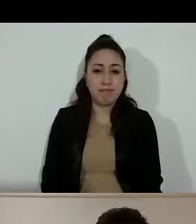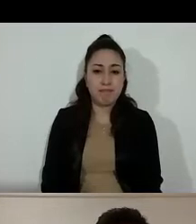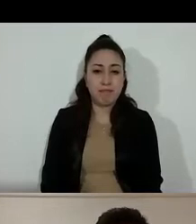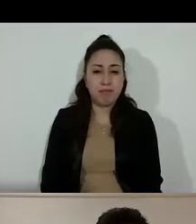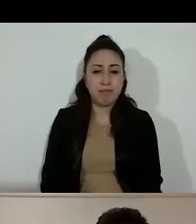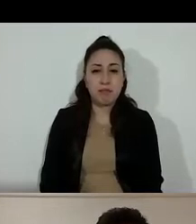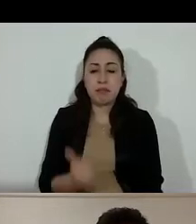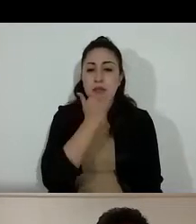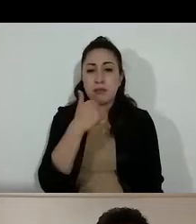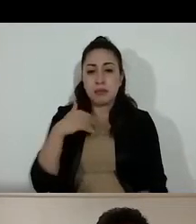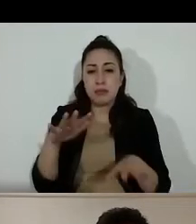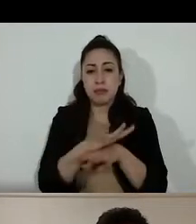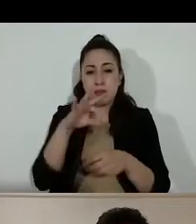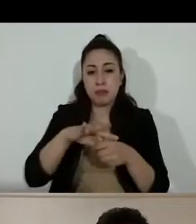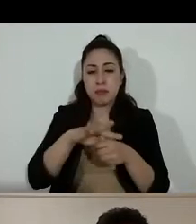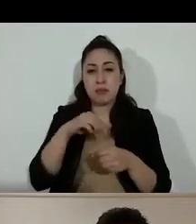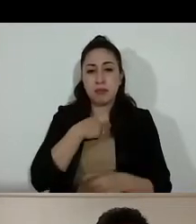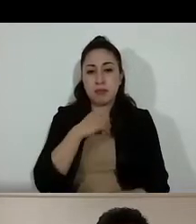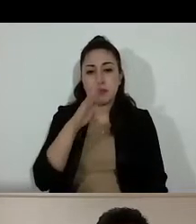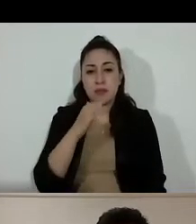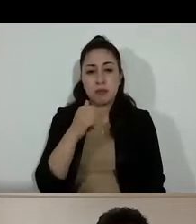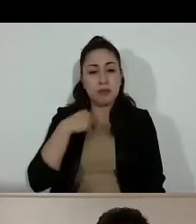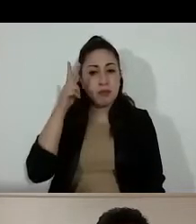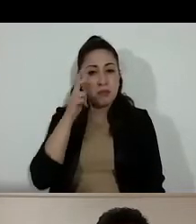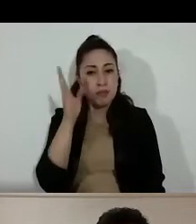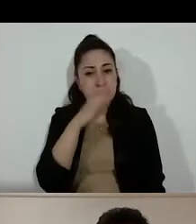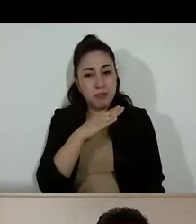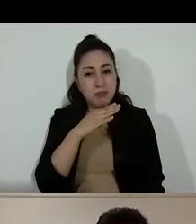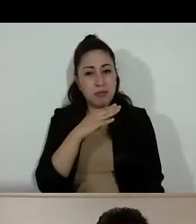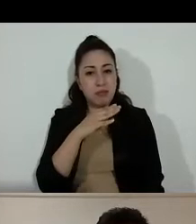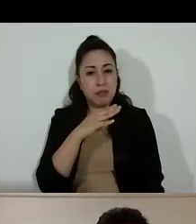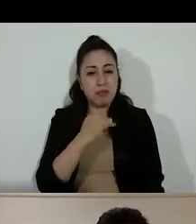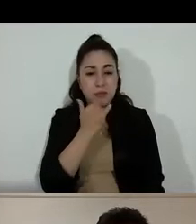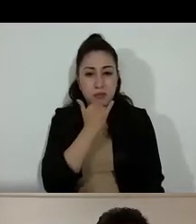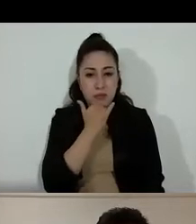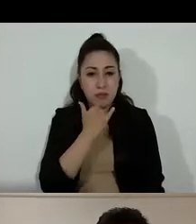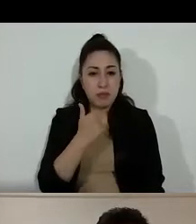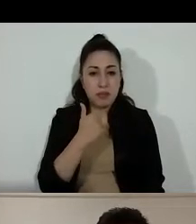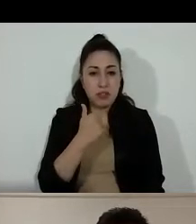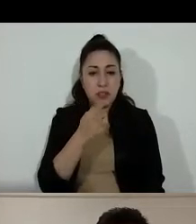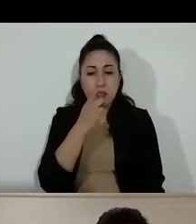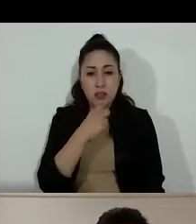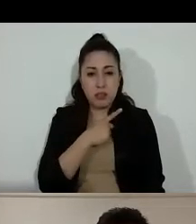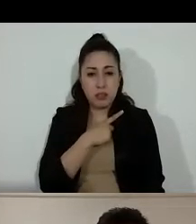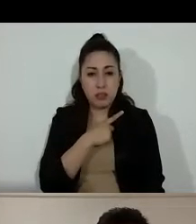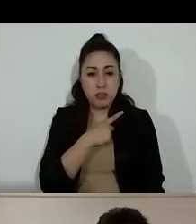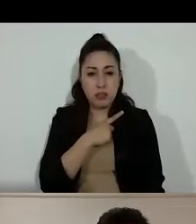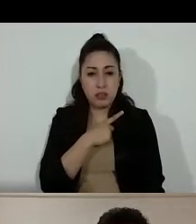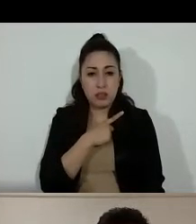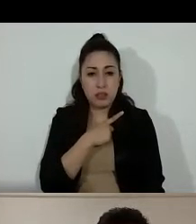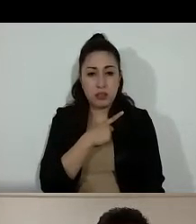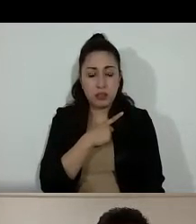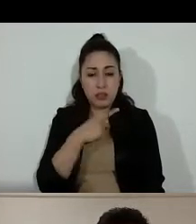reivindico el sentido de mi voto, presidente, es que escuché mal tengo mal el sonido. ¿Me puede repetir la consideración,